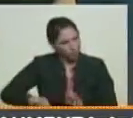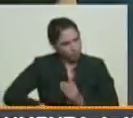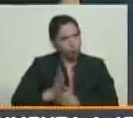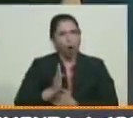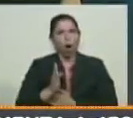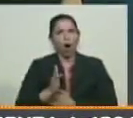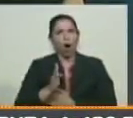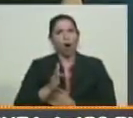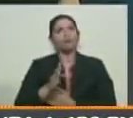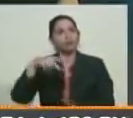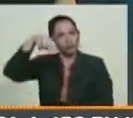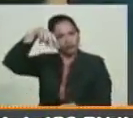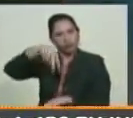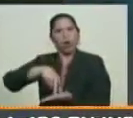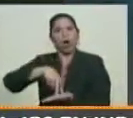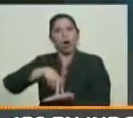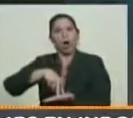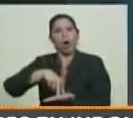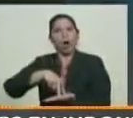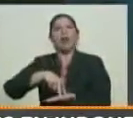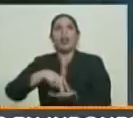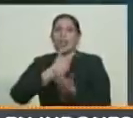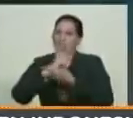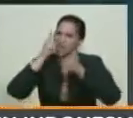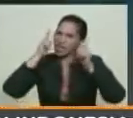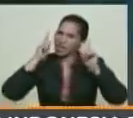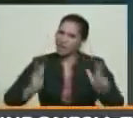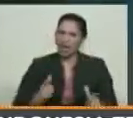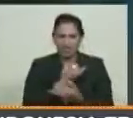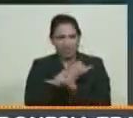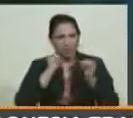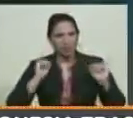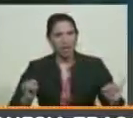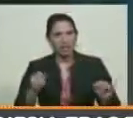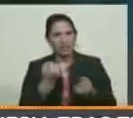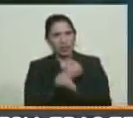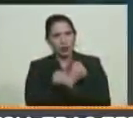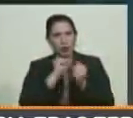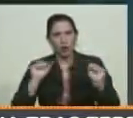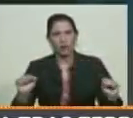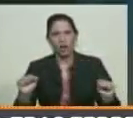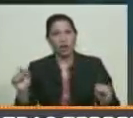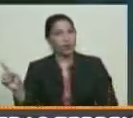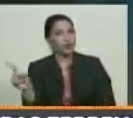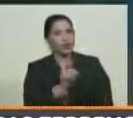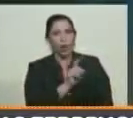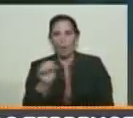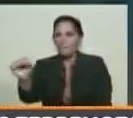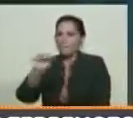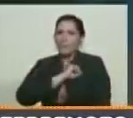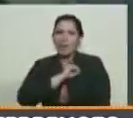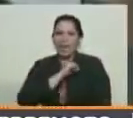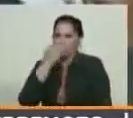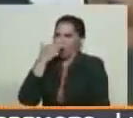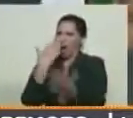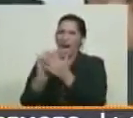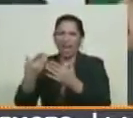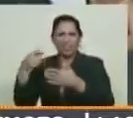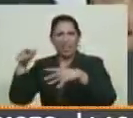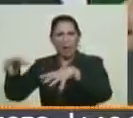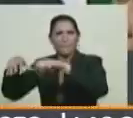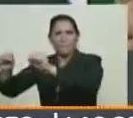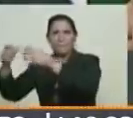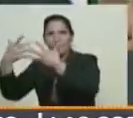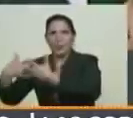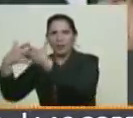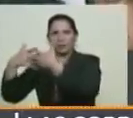pie, aquí está un pueblo libre, aquí está un pueblo independiente, soberano, que no se rinde ante nadie. Hermano presidente